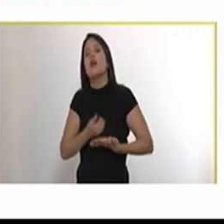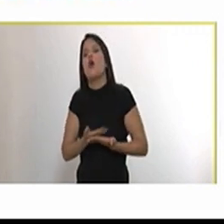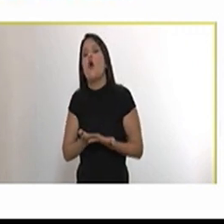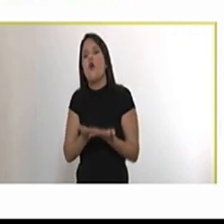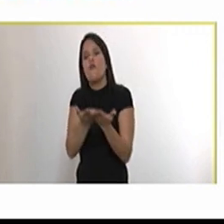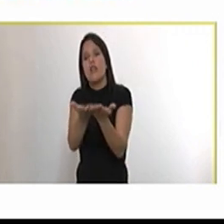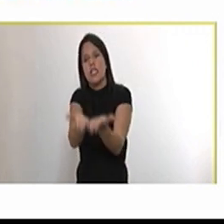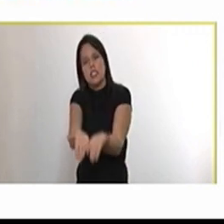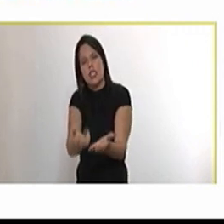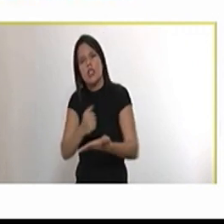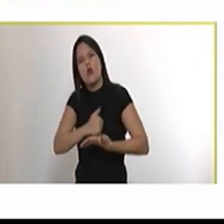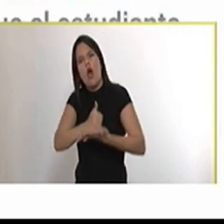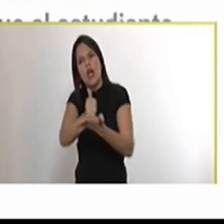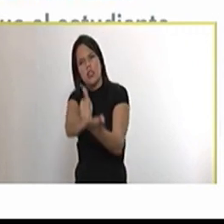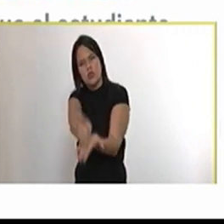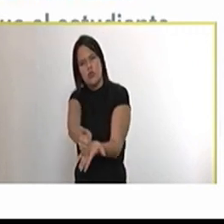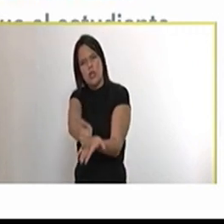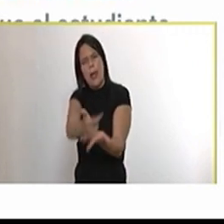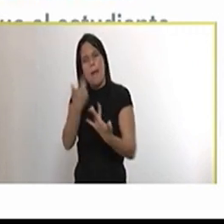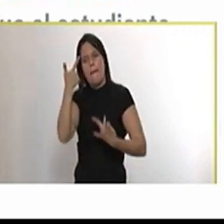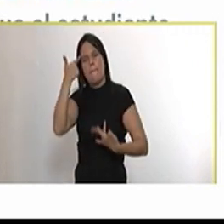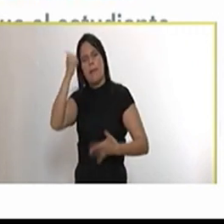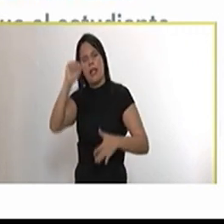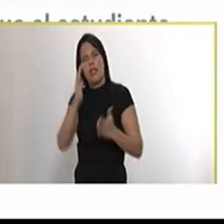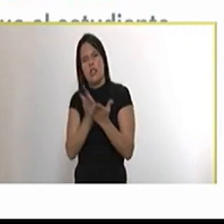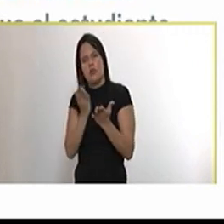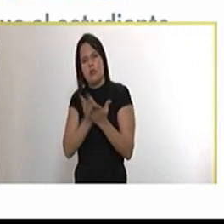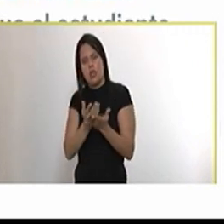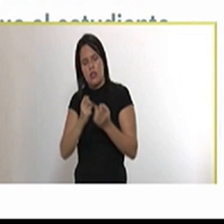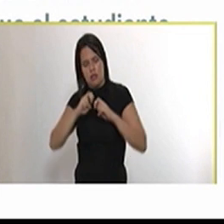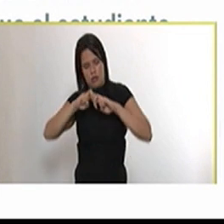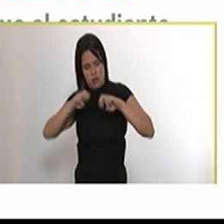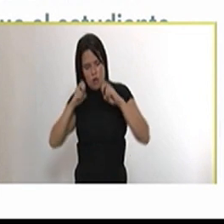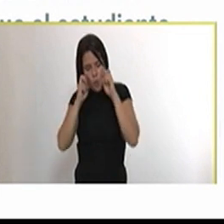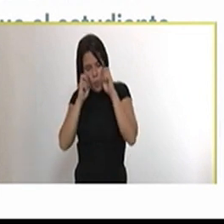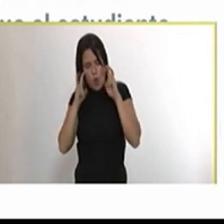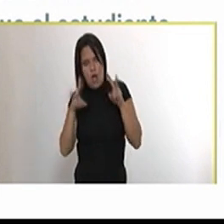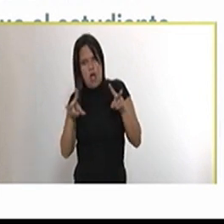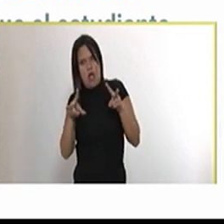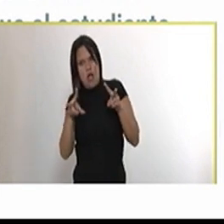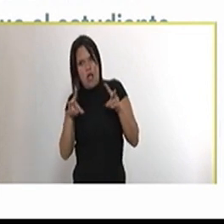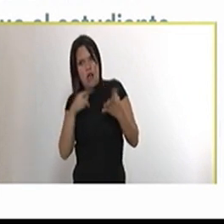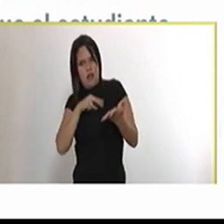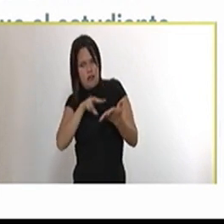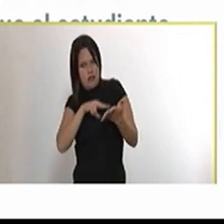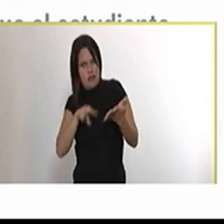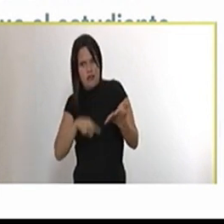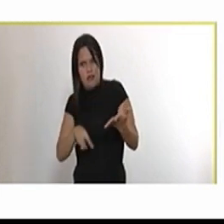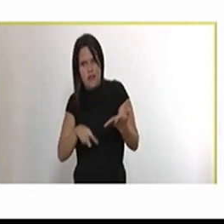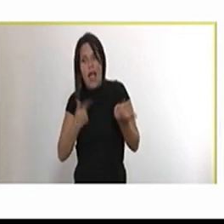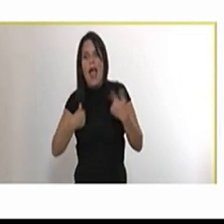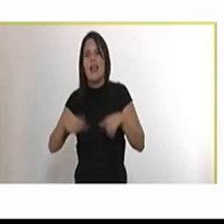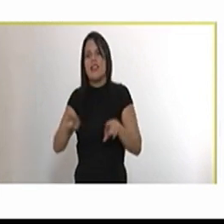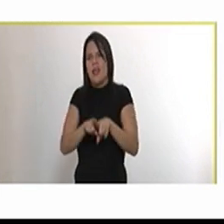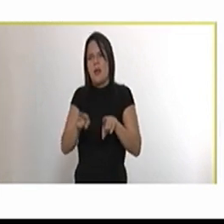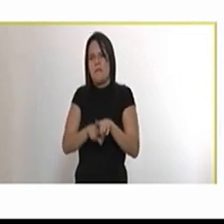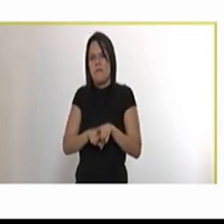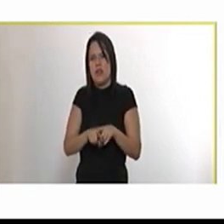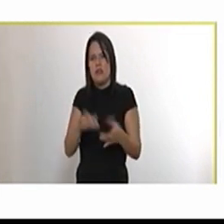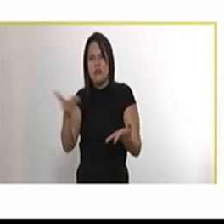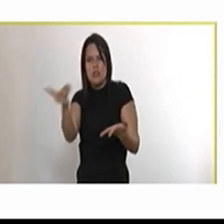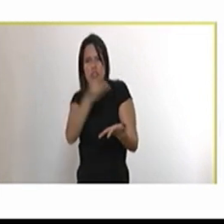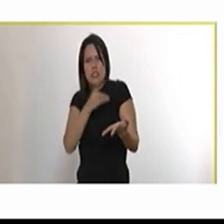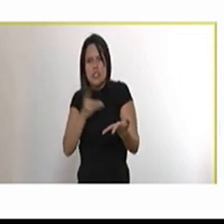ayuda para que el estudiante descubra los significados compartidos a través de dichos contenidos, además